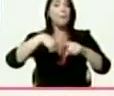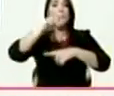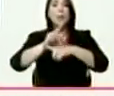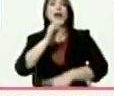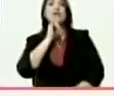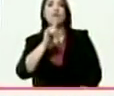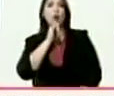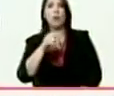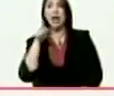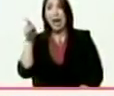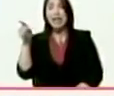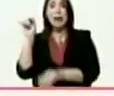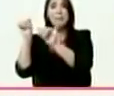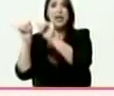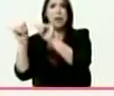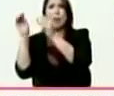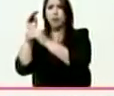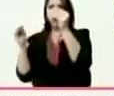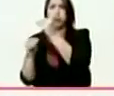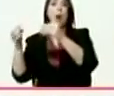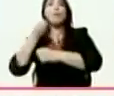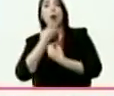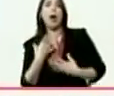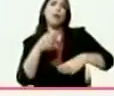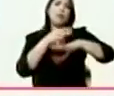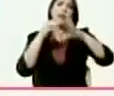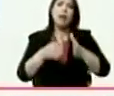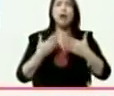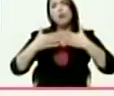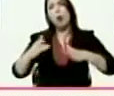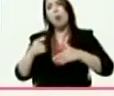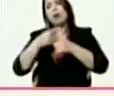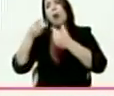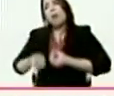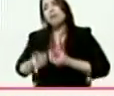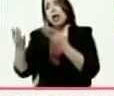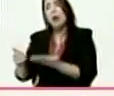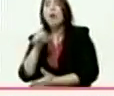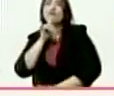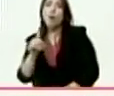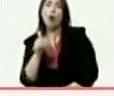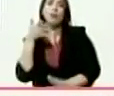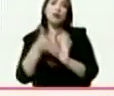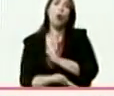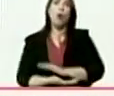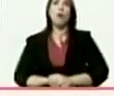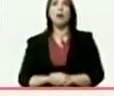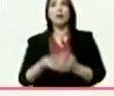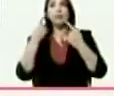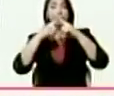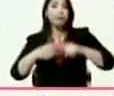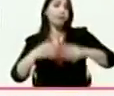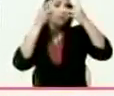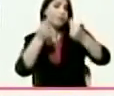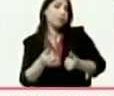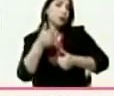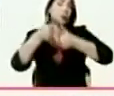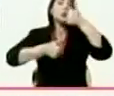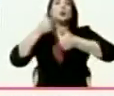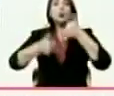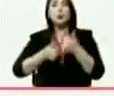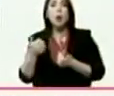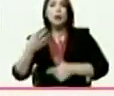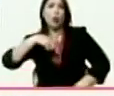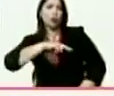corrigió y decía, bueno, el Ministerio Público entregó un informe con las cifras tal y cual, la cual